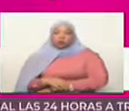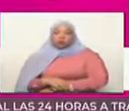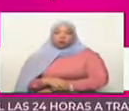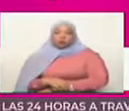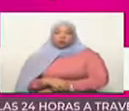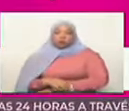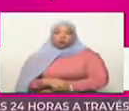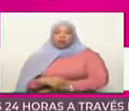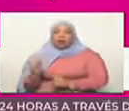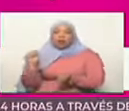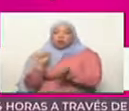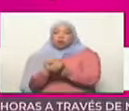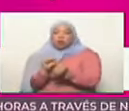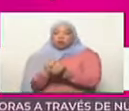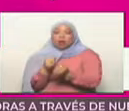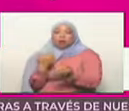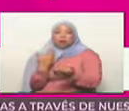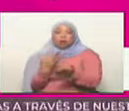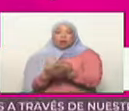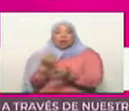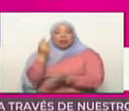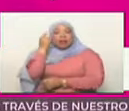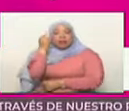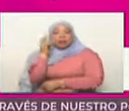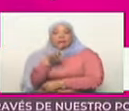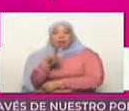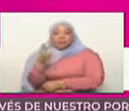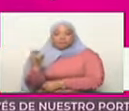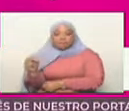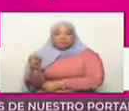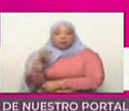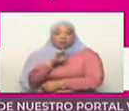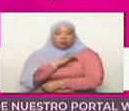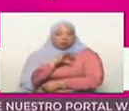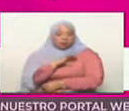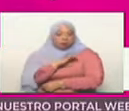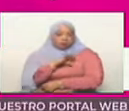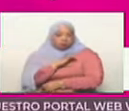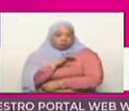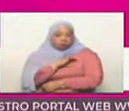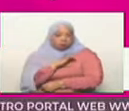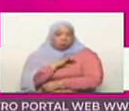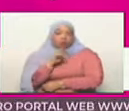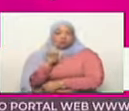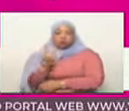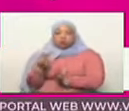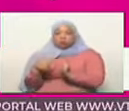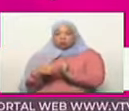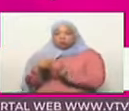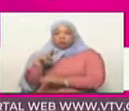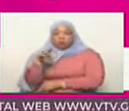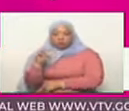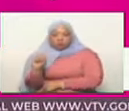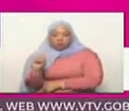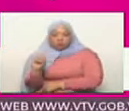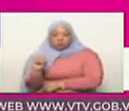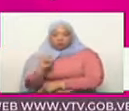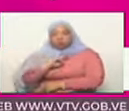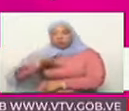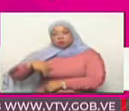levantó la piedra cueca, que fue el día 20 de enero del 2020, a